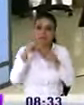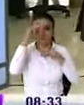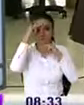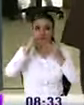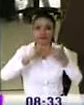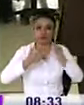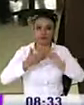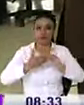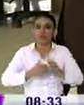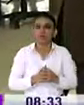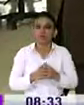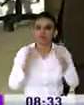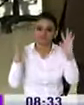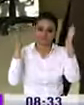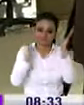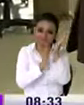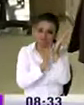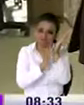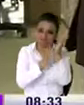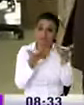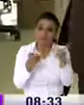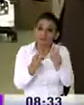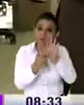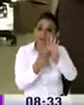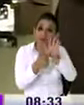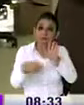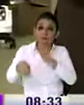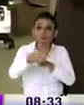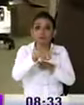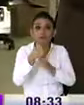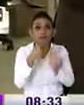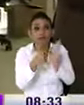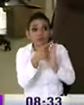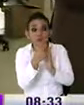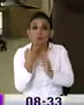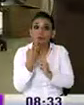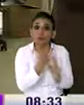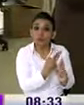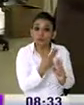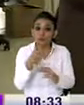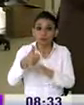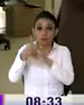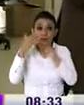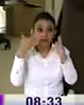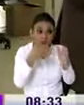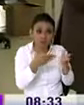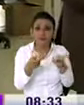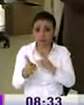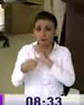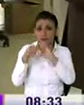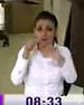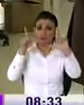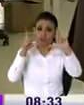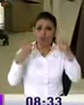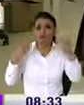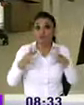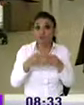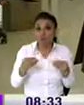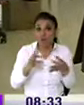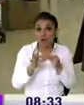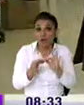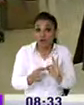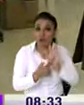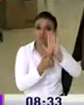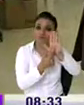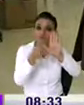Nosotros también estamos para mostrar las cosas que ustedes están contestando a la ciudadanía, así que pueden enviarnos las fotografías también para que queden